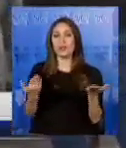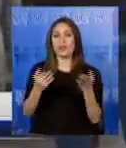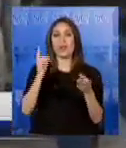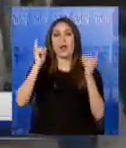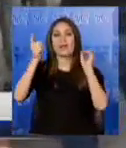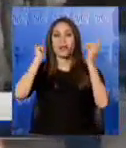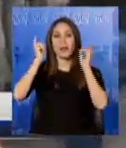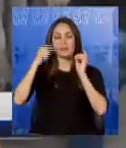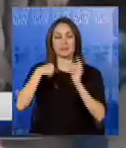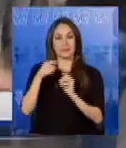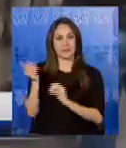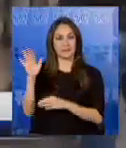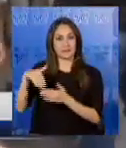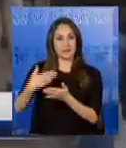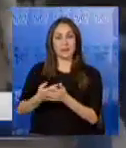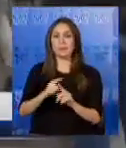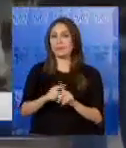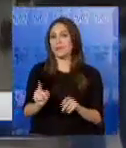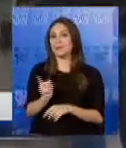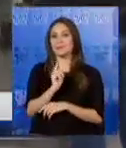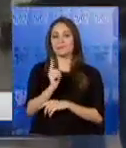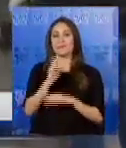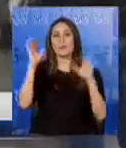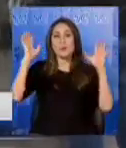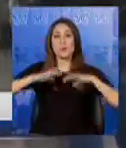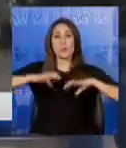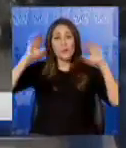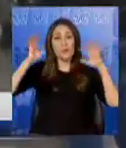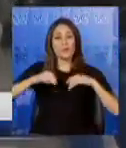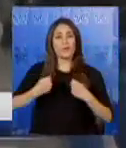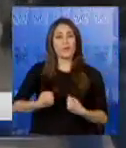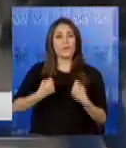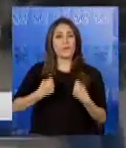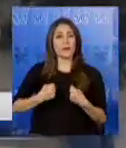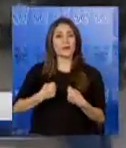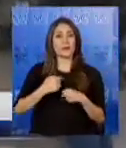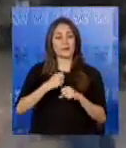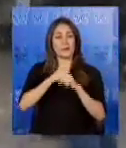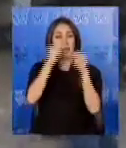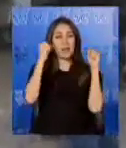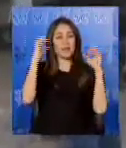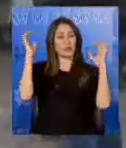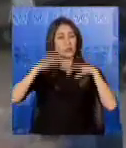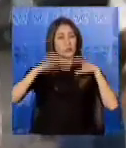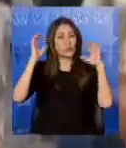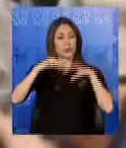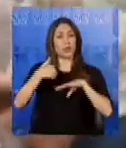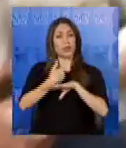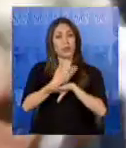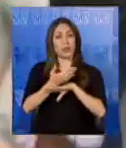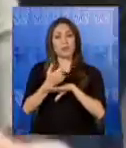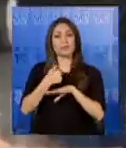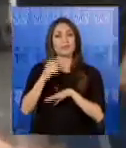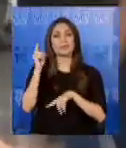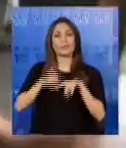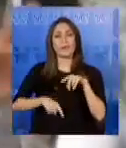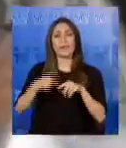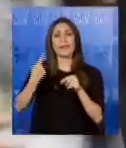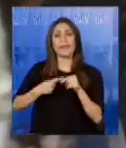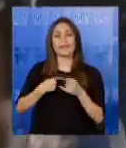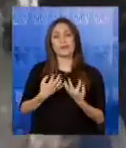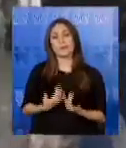Atacames, provincia de Esmeraldas. Sin embargo, las intensas lluvias que se registran desde tempranas horas impidieron que pueda salir desde Tababela,